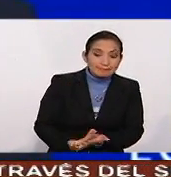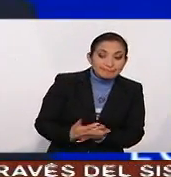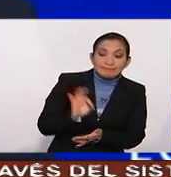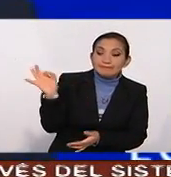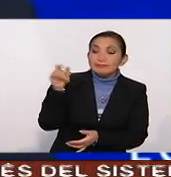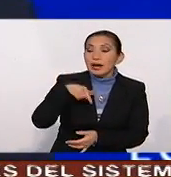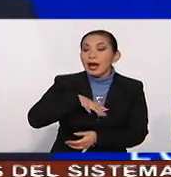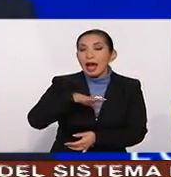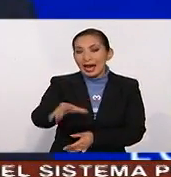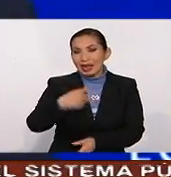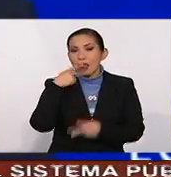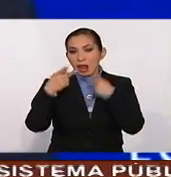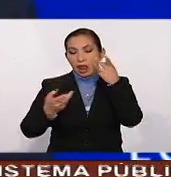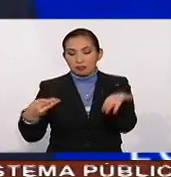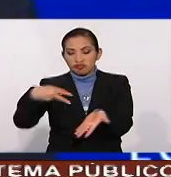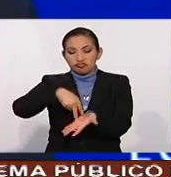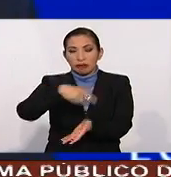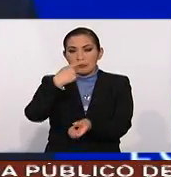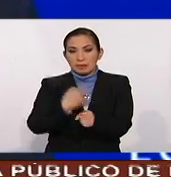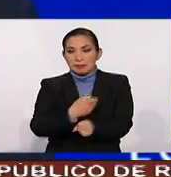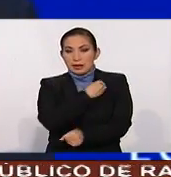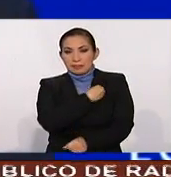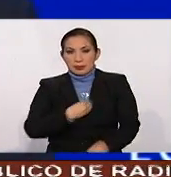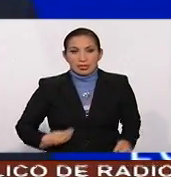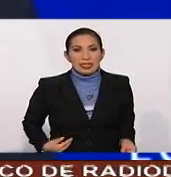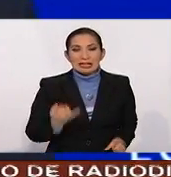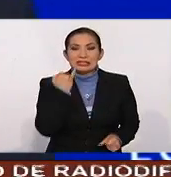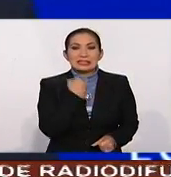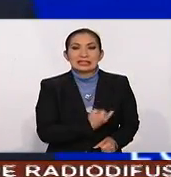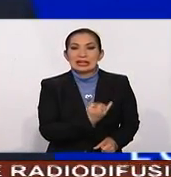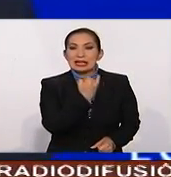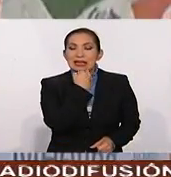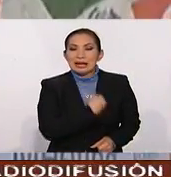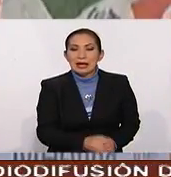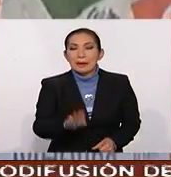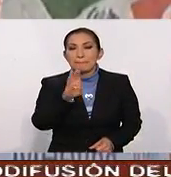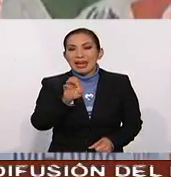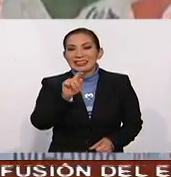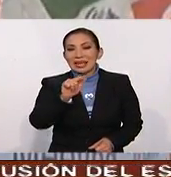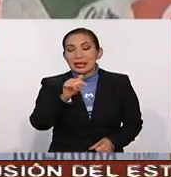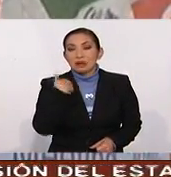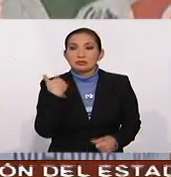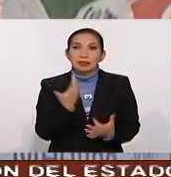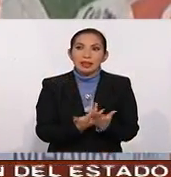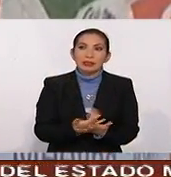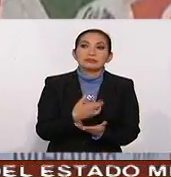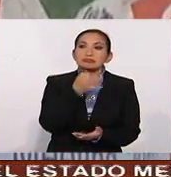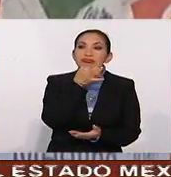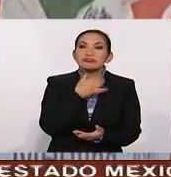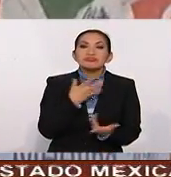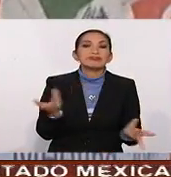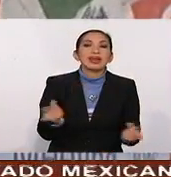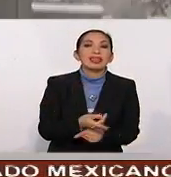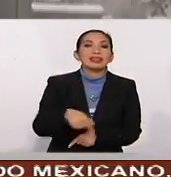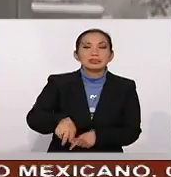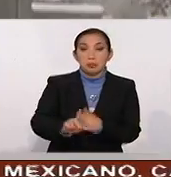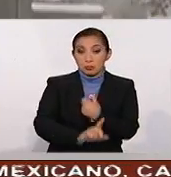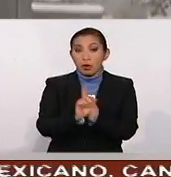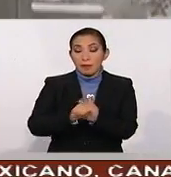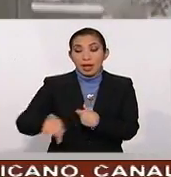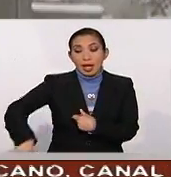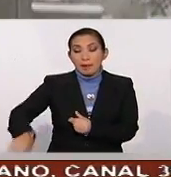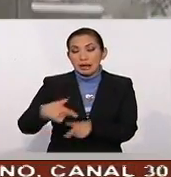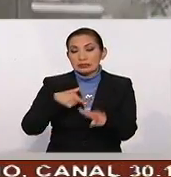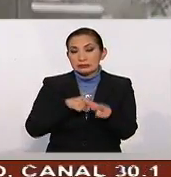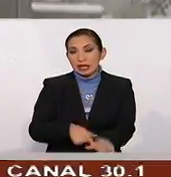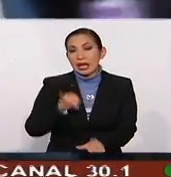haber un discurso del primer ministro israelí, Benjamin Netanyahu, muy esperado también por esa crisis que hay, que